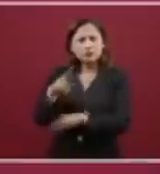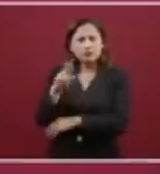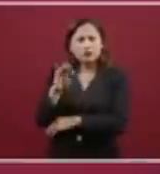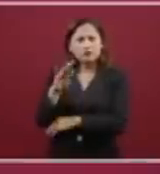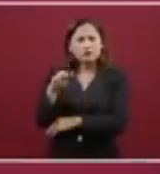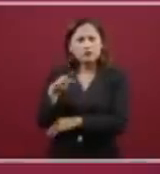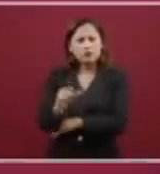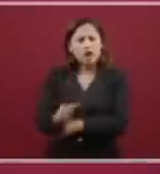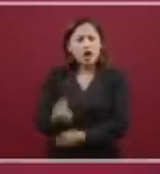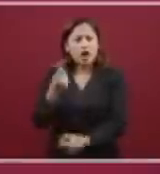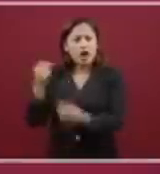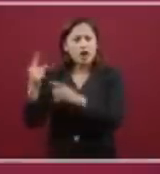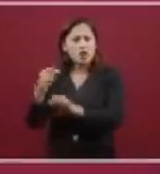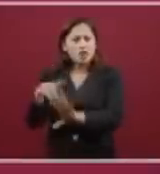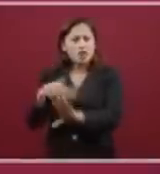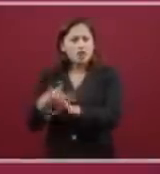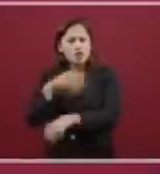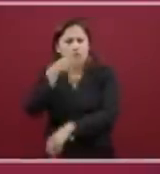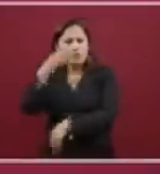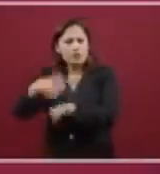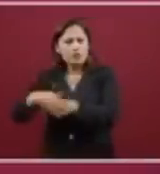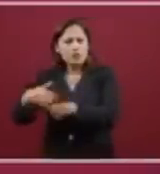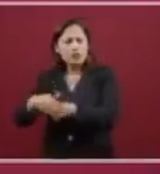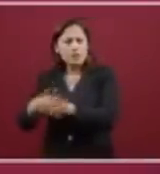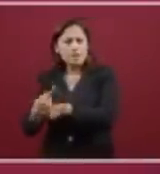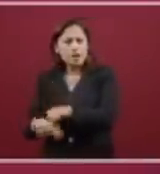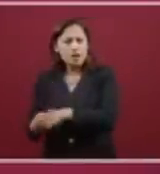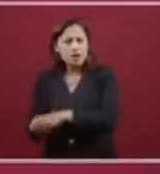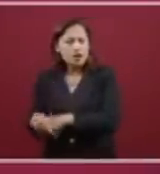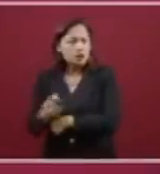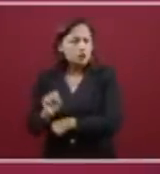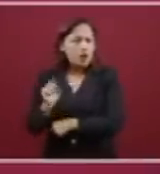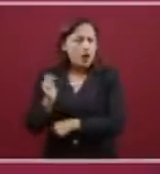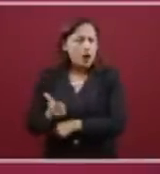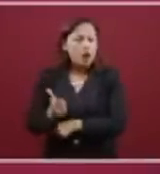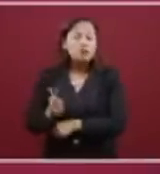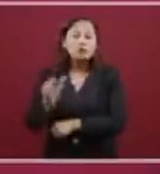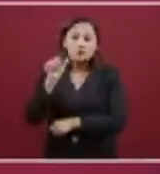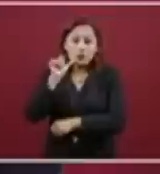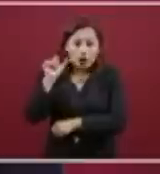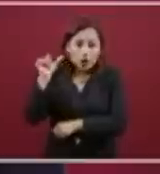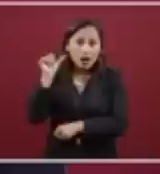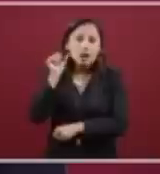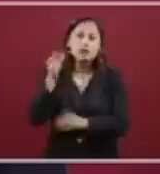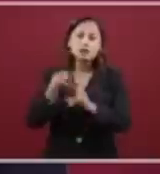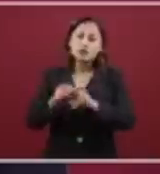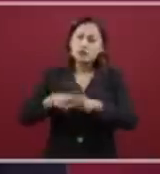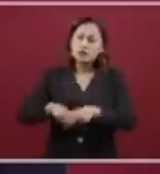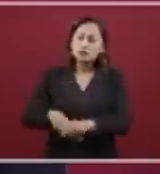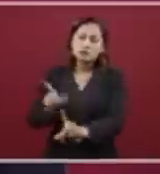ya desde ayer se está atendiendo el que se dé protección